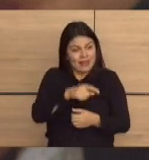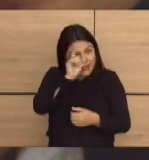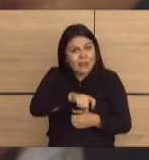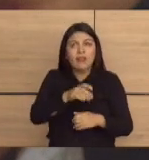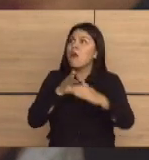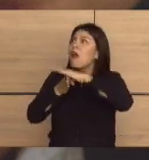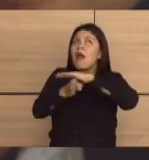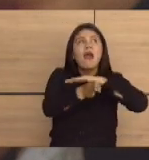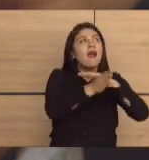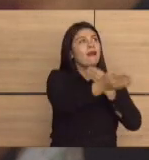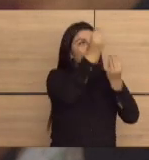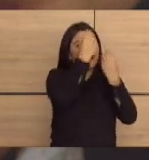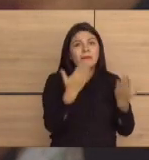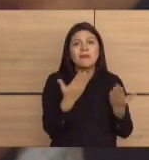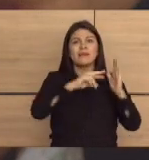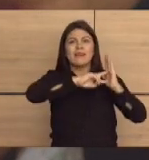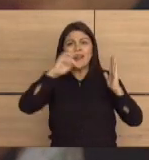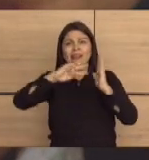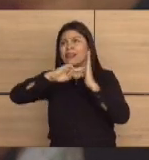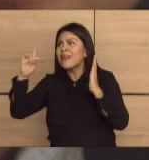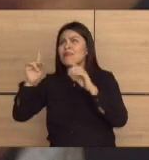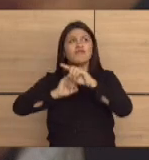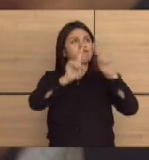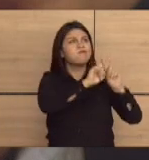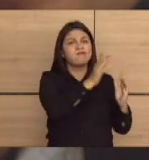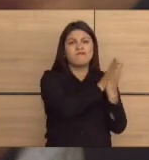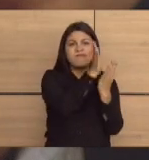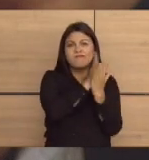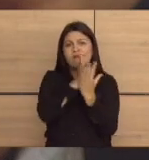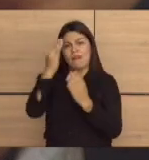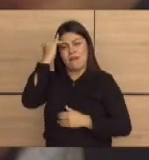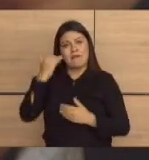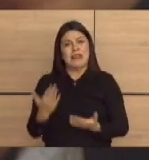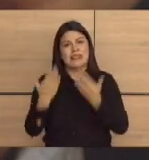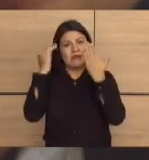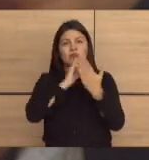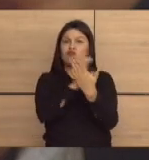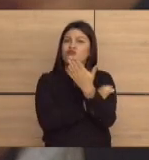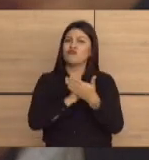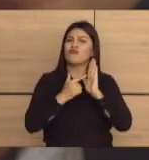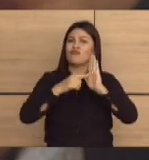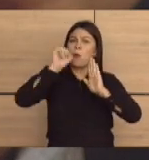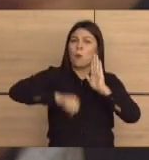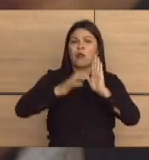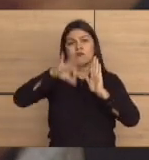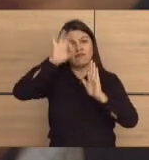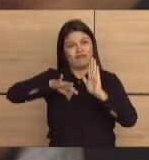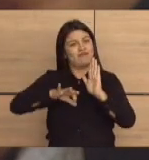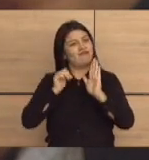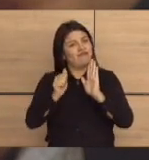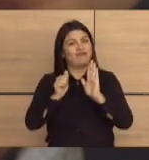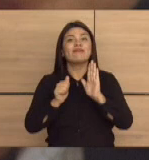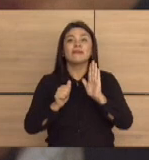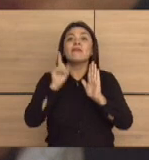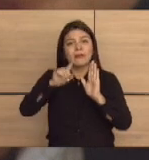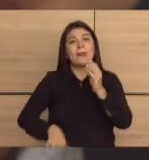el acceso a la tecnología, a los programas académicos y buscar esa certificación. Pero óigase muy bien, habilitar también